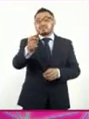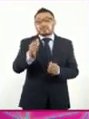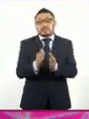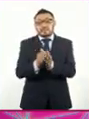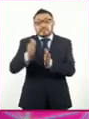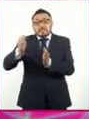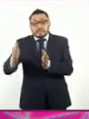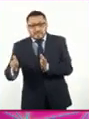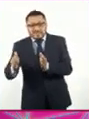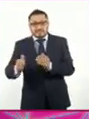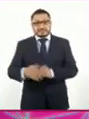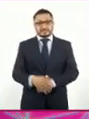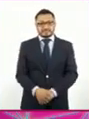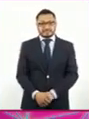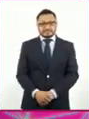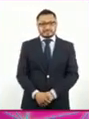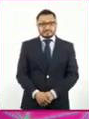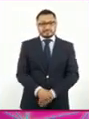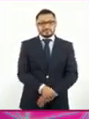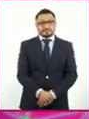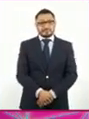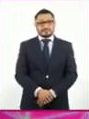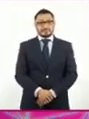tamaño de la hoja.